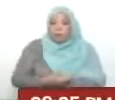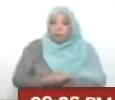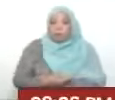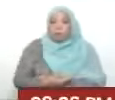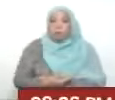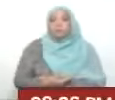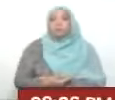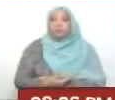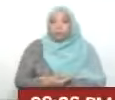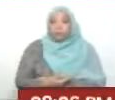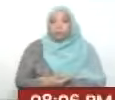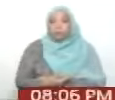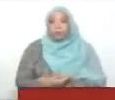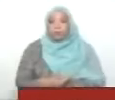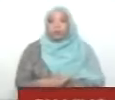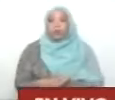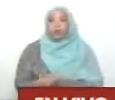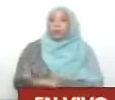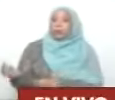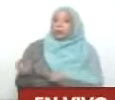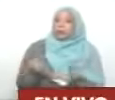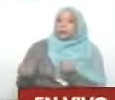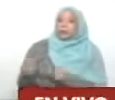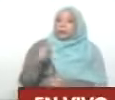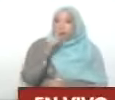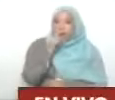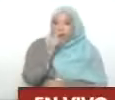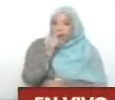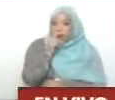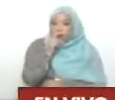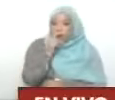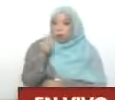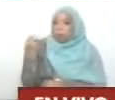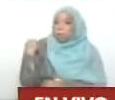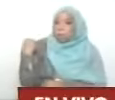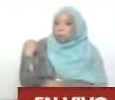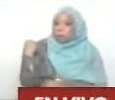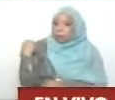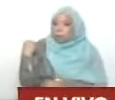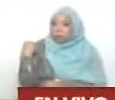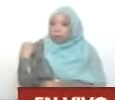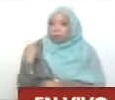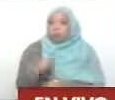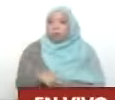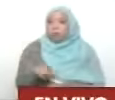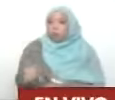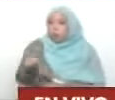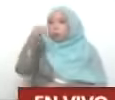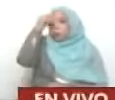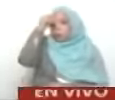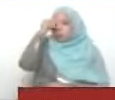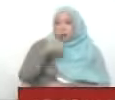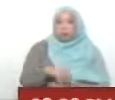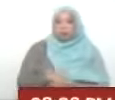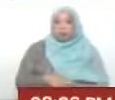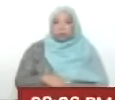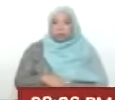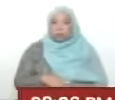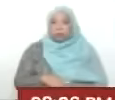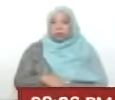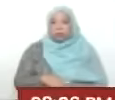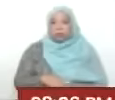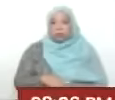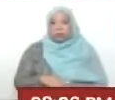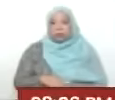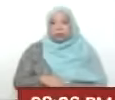Nicolás, porque él hablaba conmigo y yo. Ah, muy bien. No aprende. Ah, muy bien.